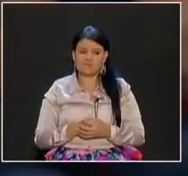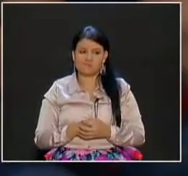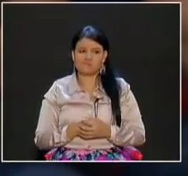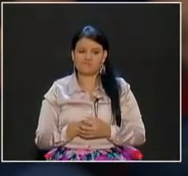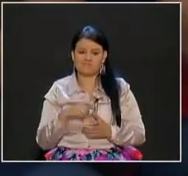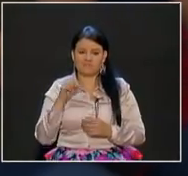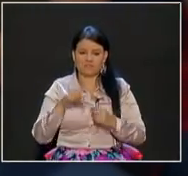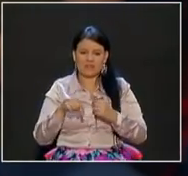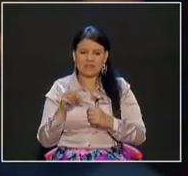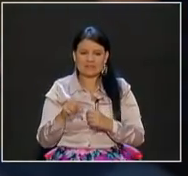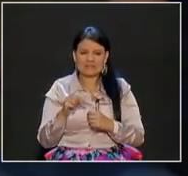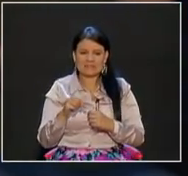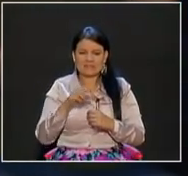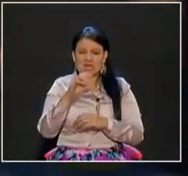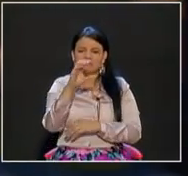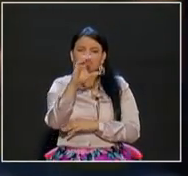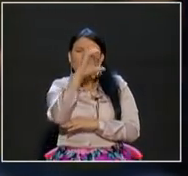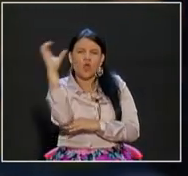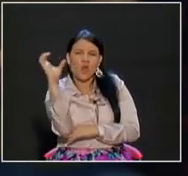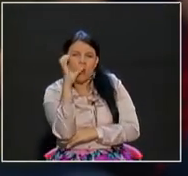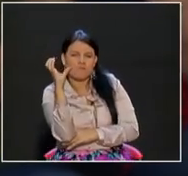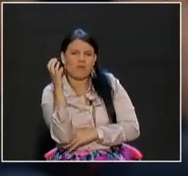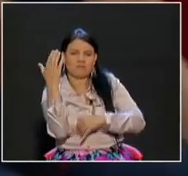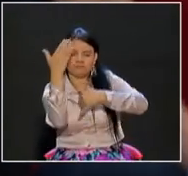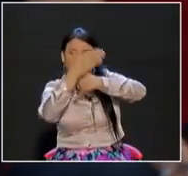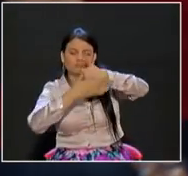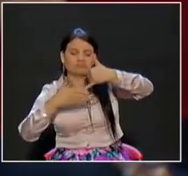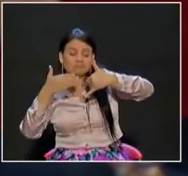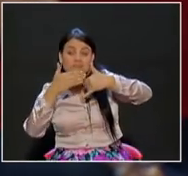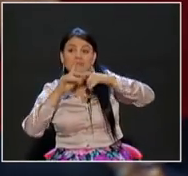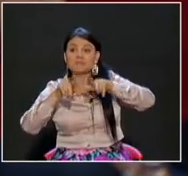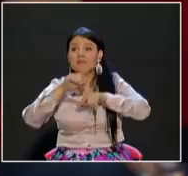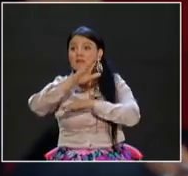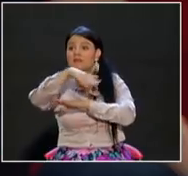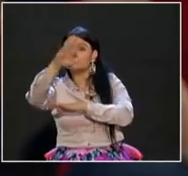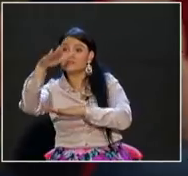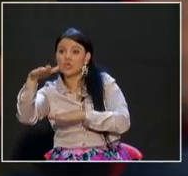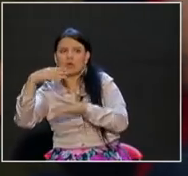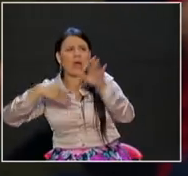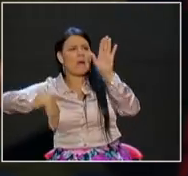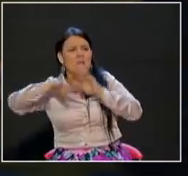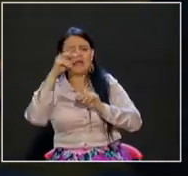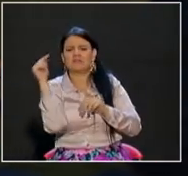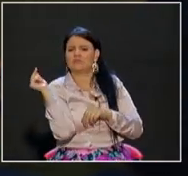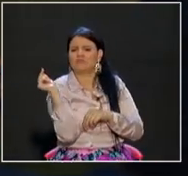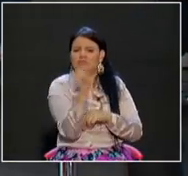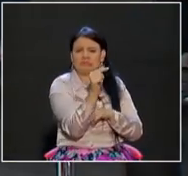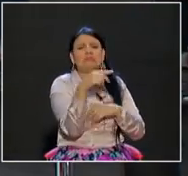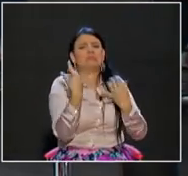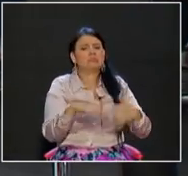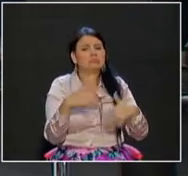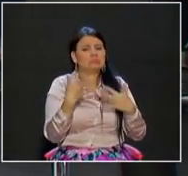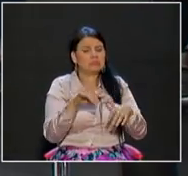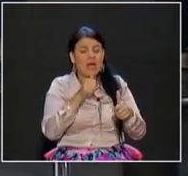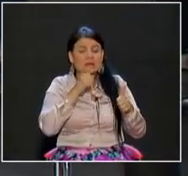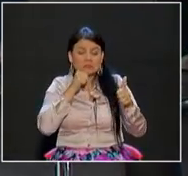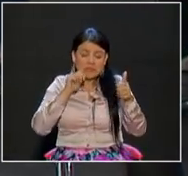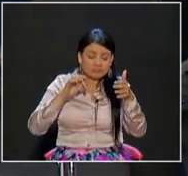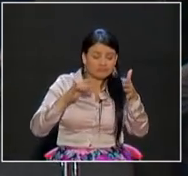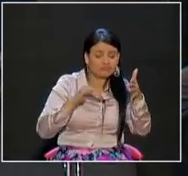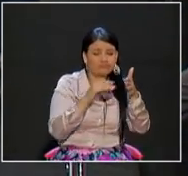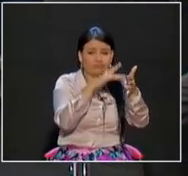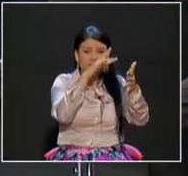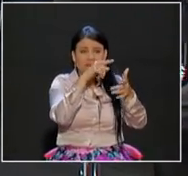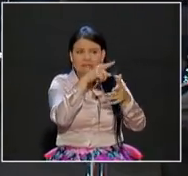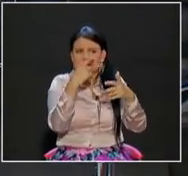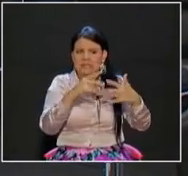antioquia si dicho algo por eso tenemos que trabajar unidos todos los antioqueños para sacarlo adelante no cabe